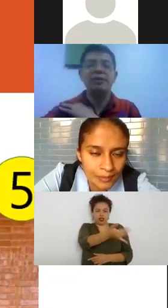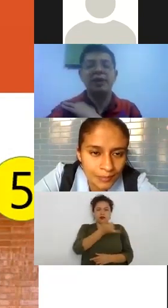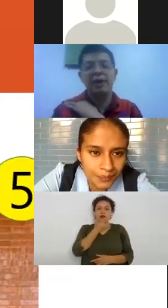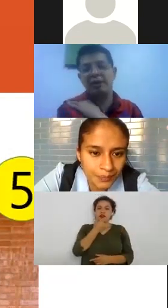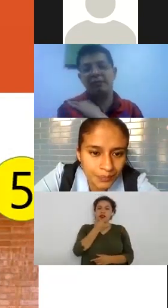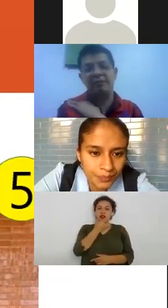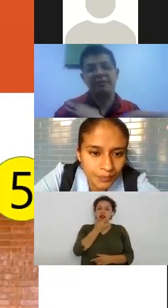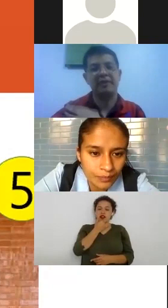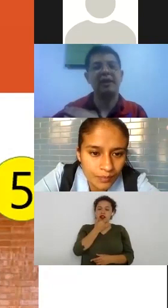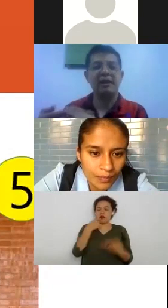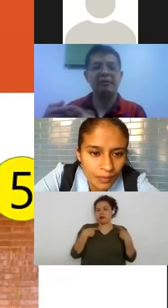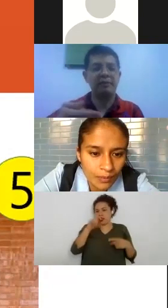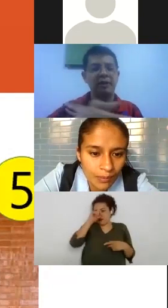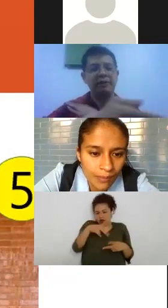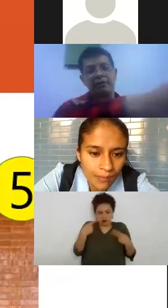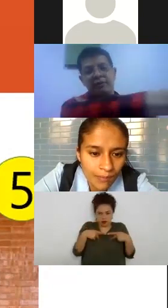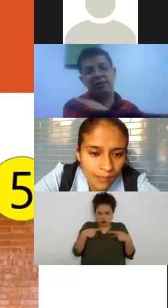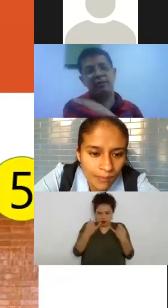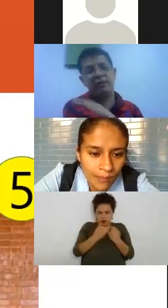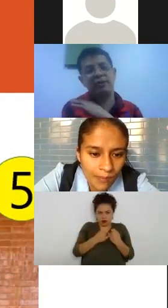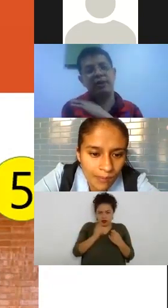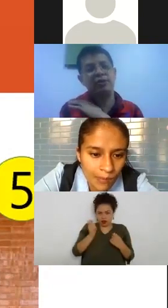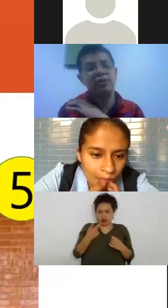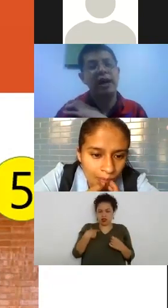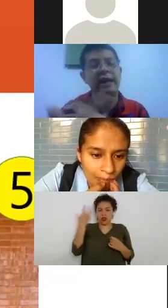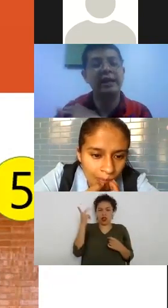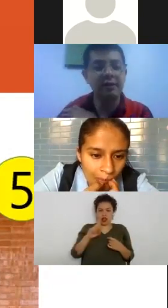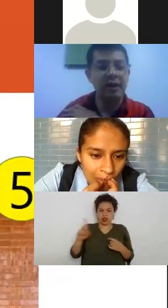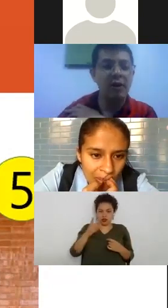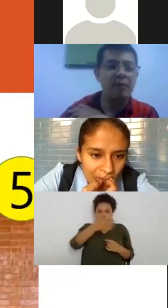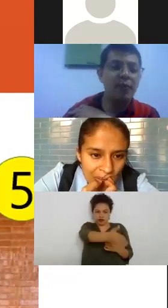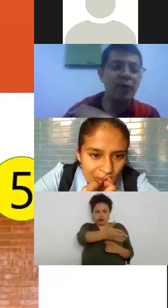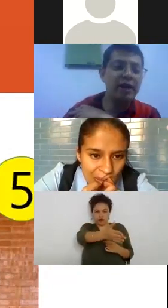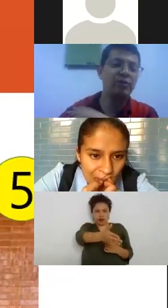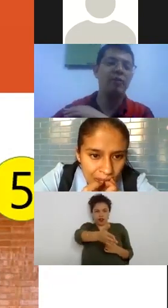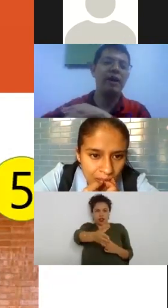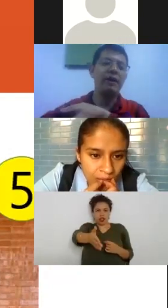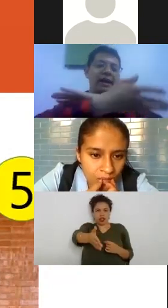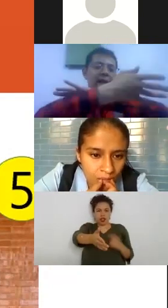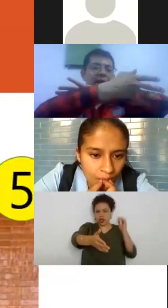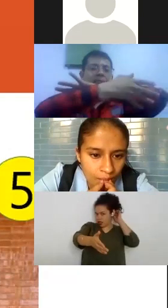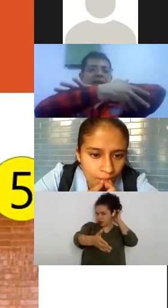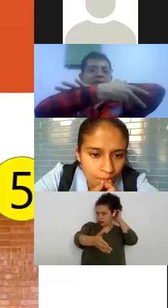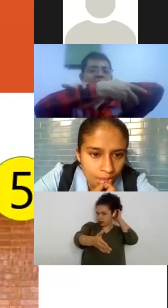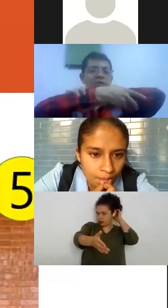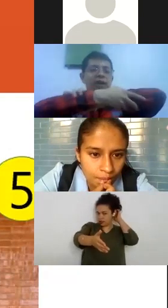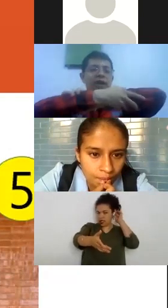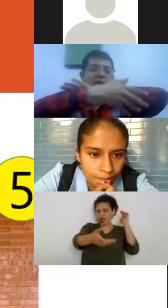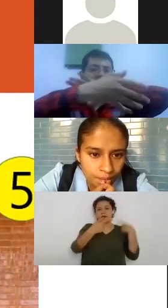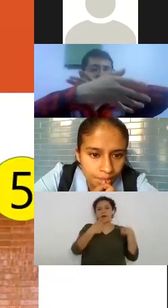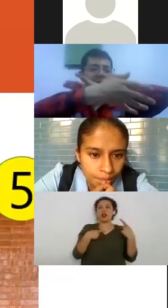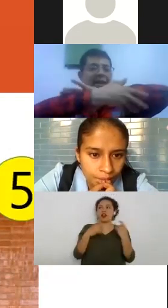mismo brazo que la víctima. ¿A qué me refiero? Estiro el brazo derecho y voy a tomar el brazo derecho